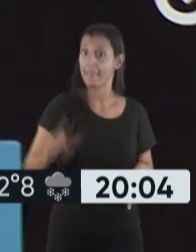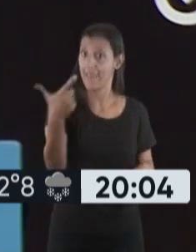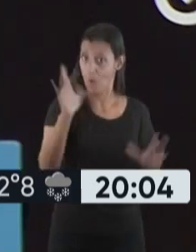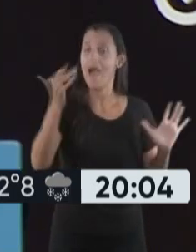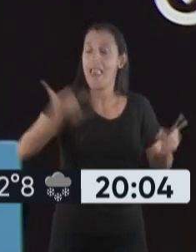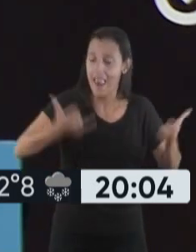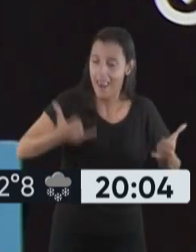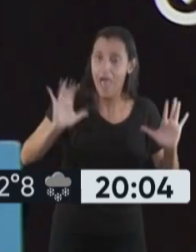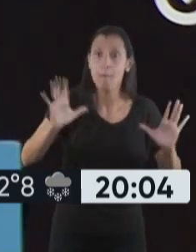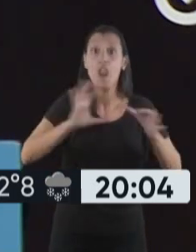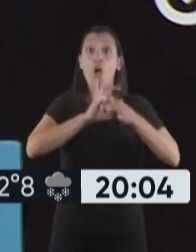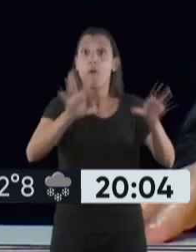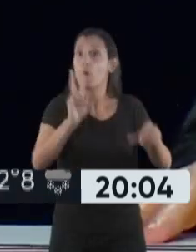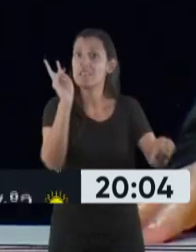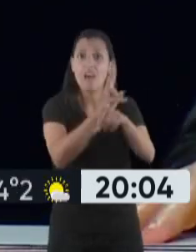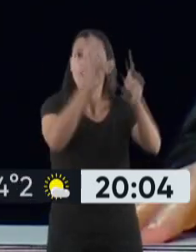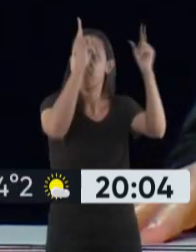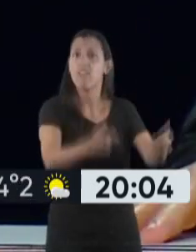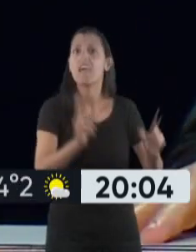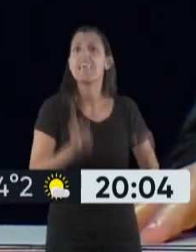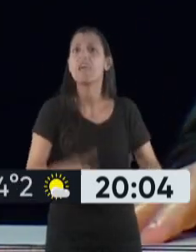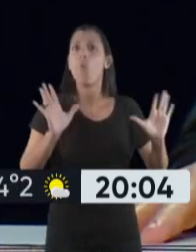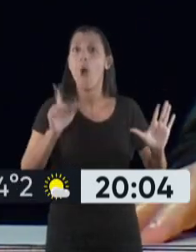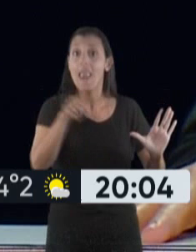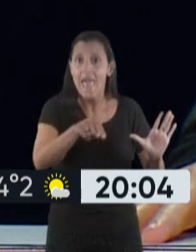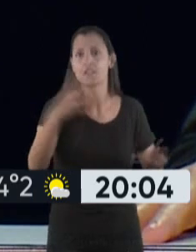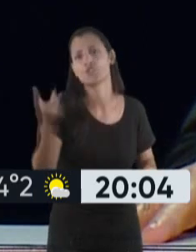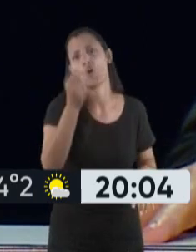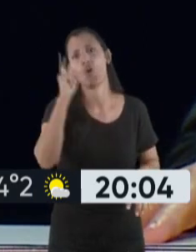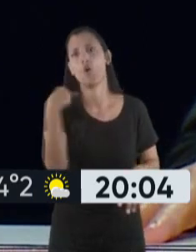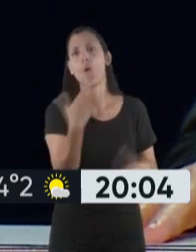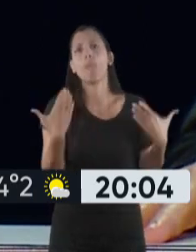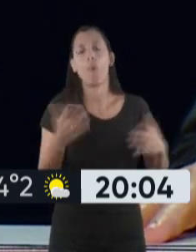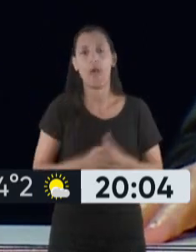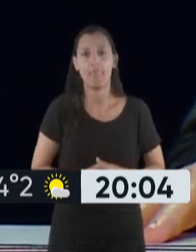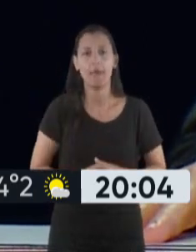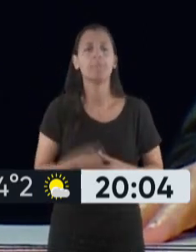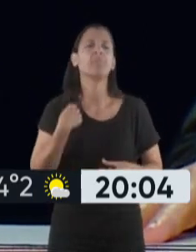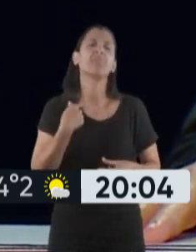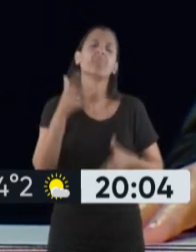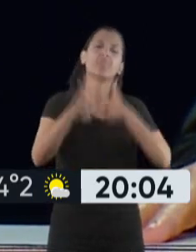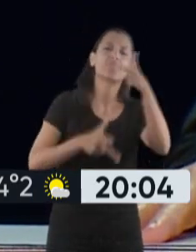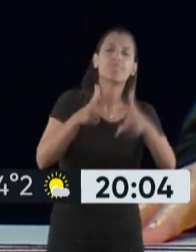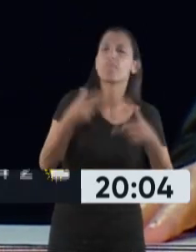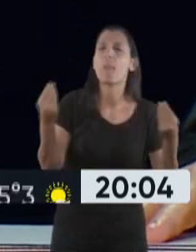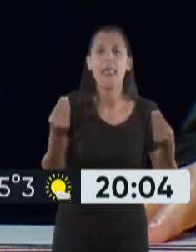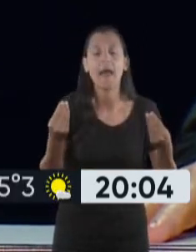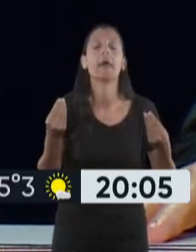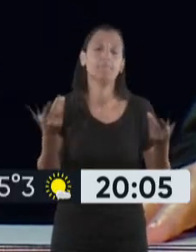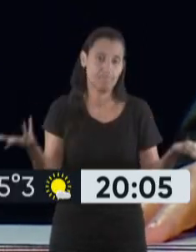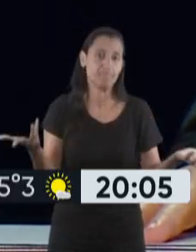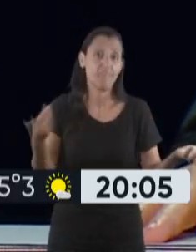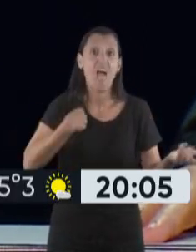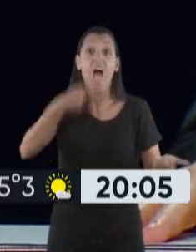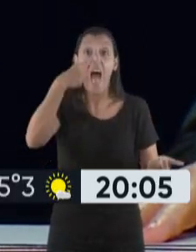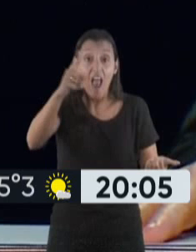la democracia no se conmueve. Eso pudimos lograrlo. ¿A dónde quiero llegar? Bueno, hemos cumplido